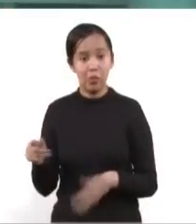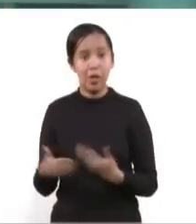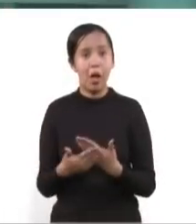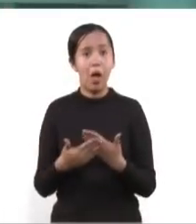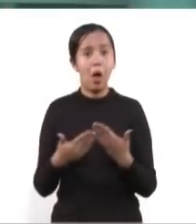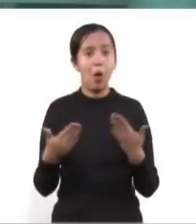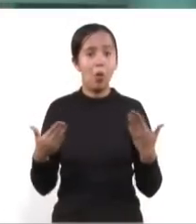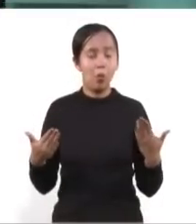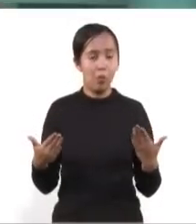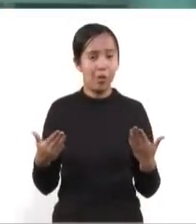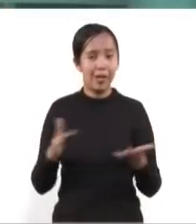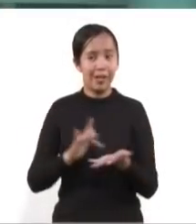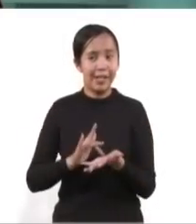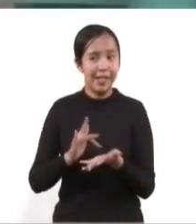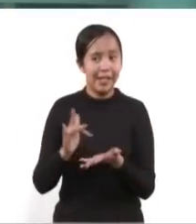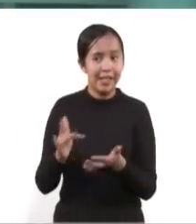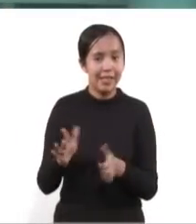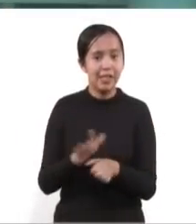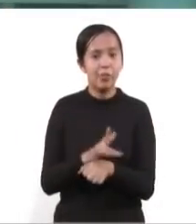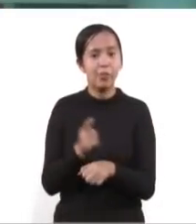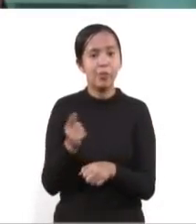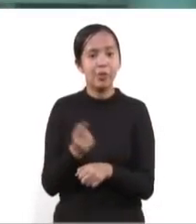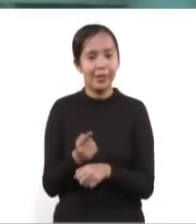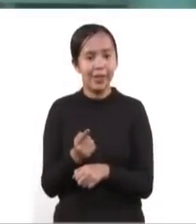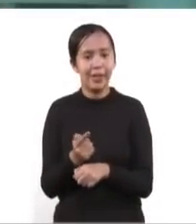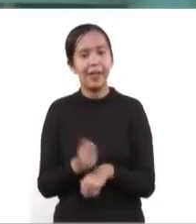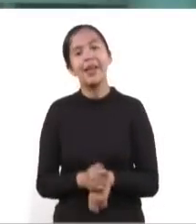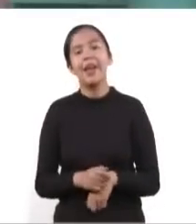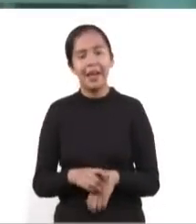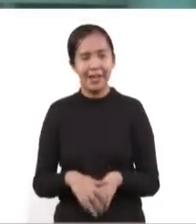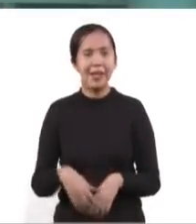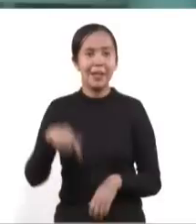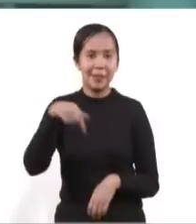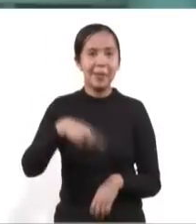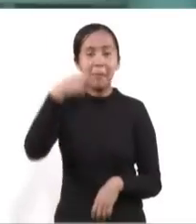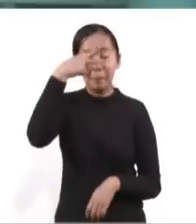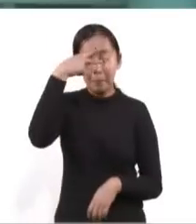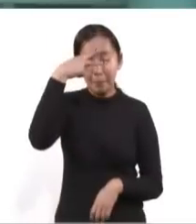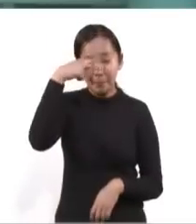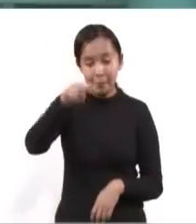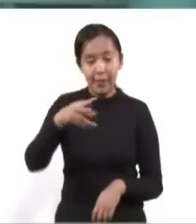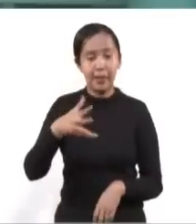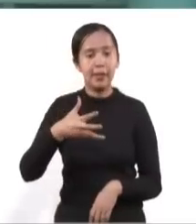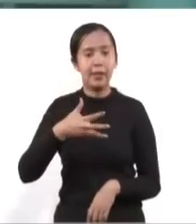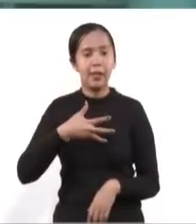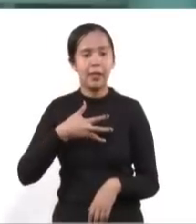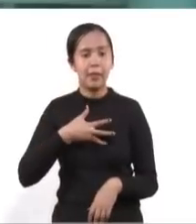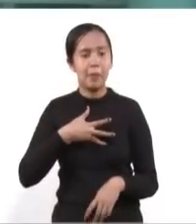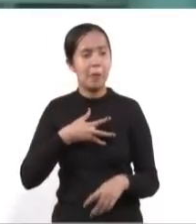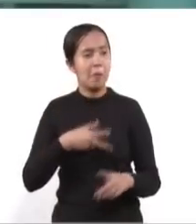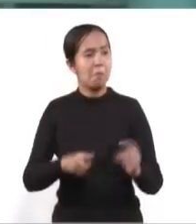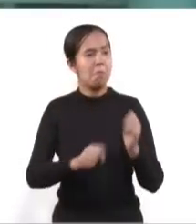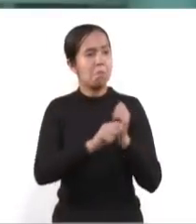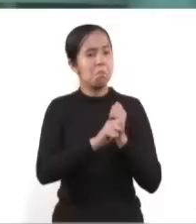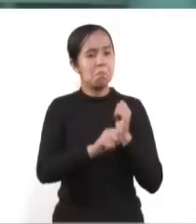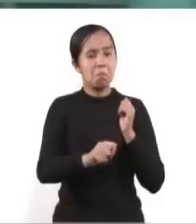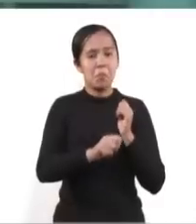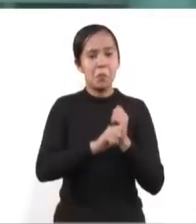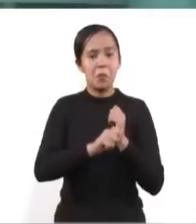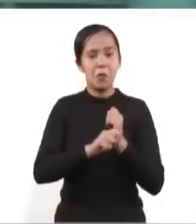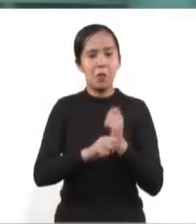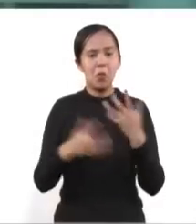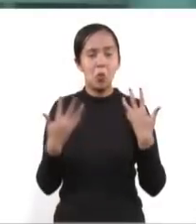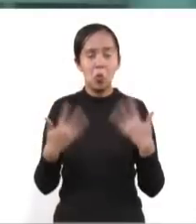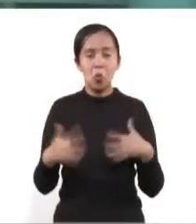cuenta y va a contar con el mejor sistema y uno de los mejores del mundo para que la población pueda, a